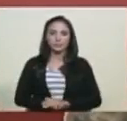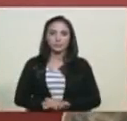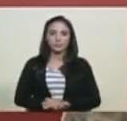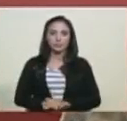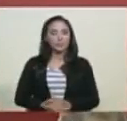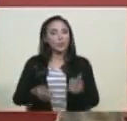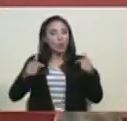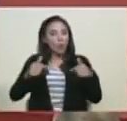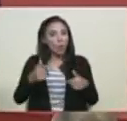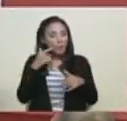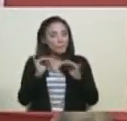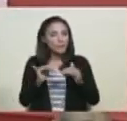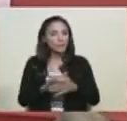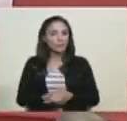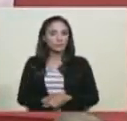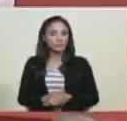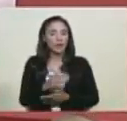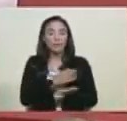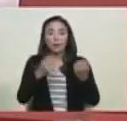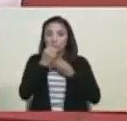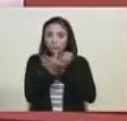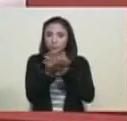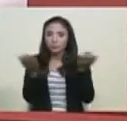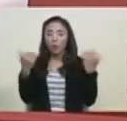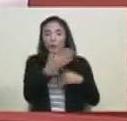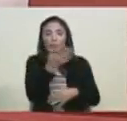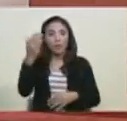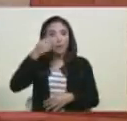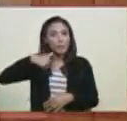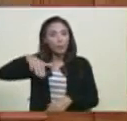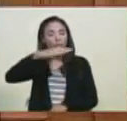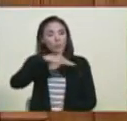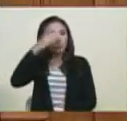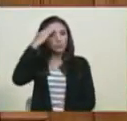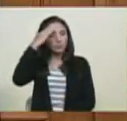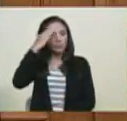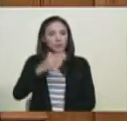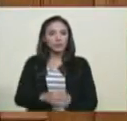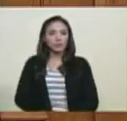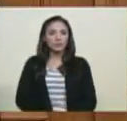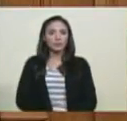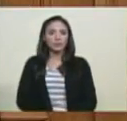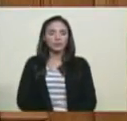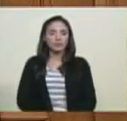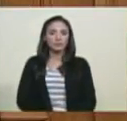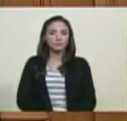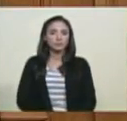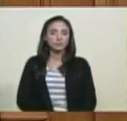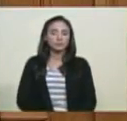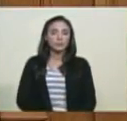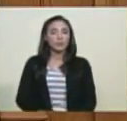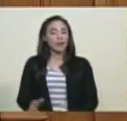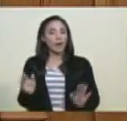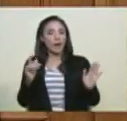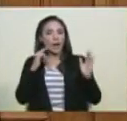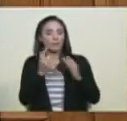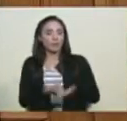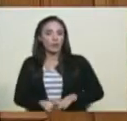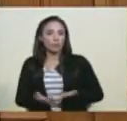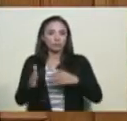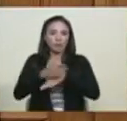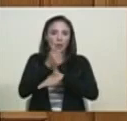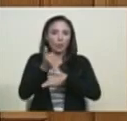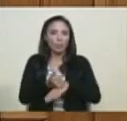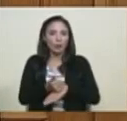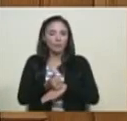estoy aportando para conocimiento de la opinión pública. Muy valiente el cobarde asesino criminal y terrorista